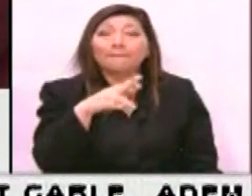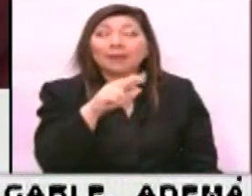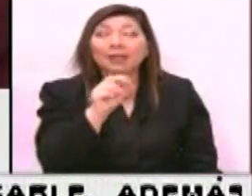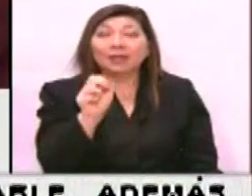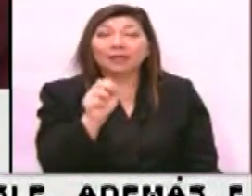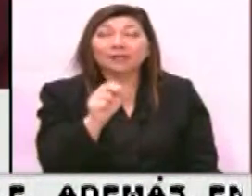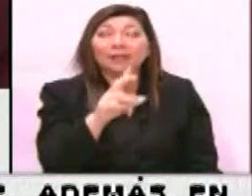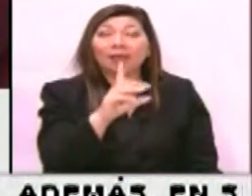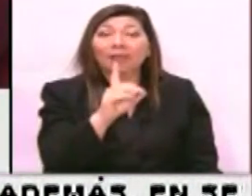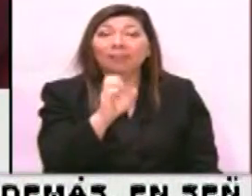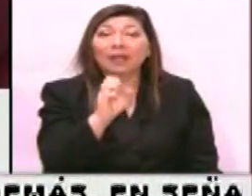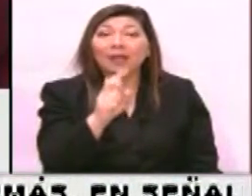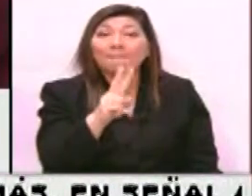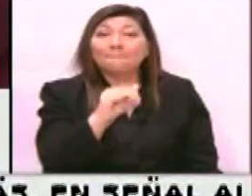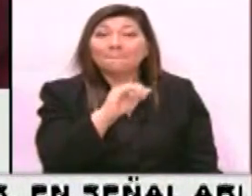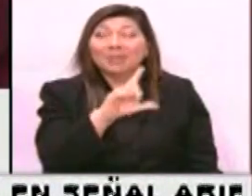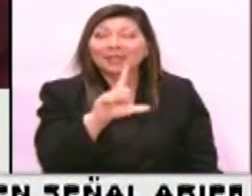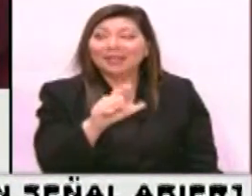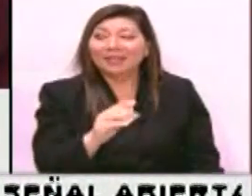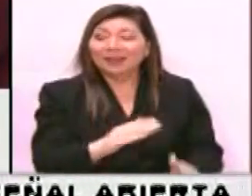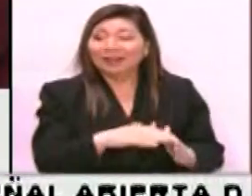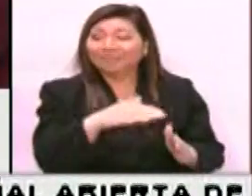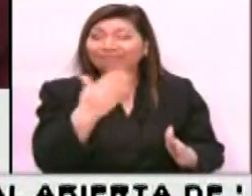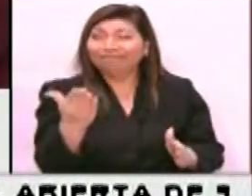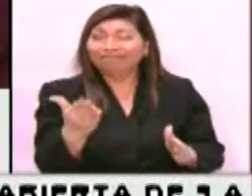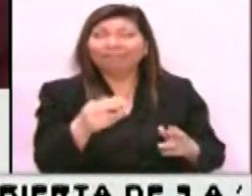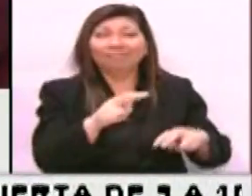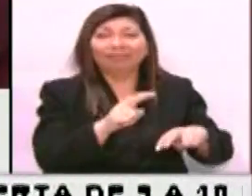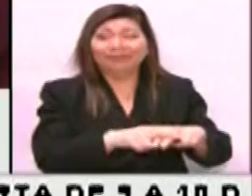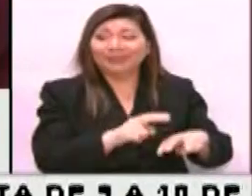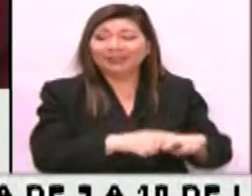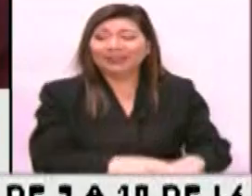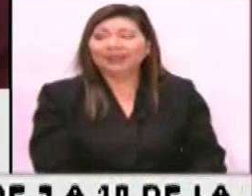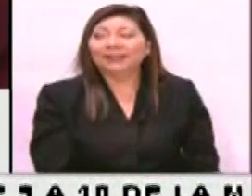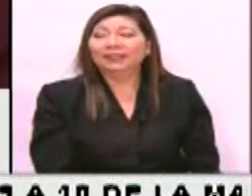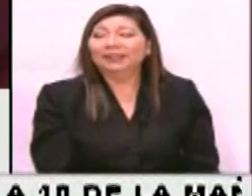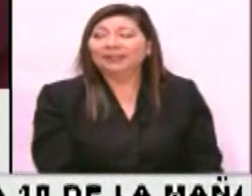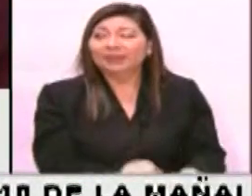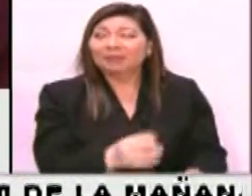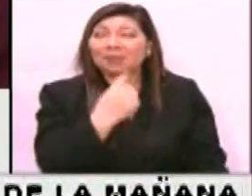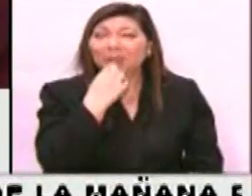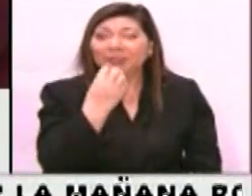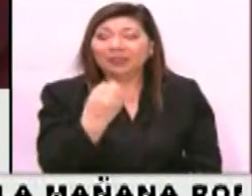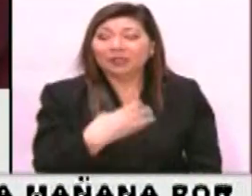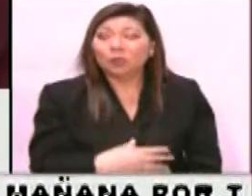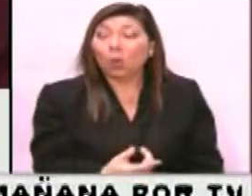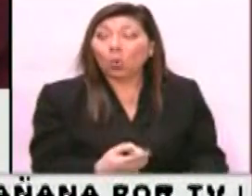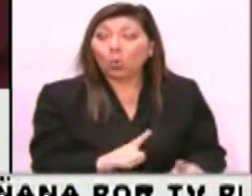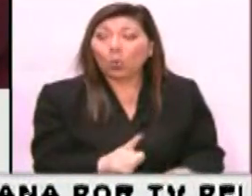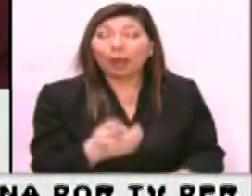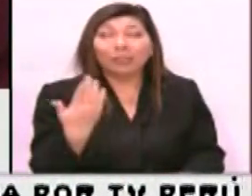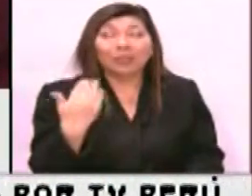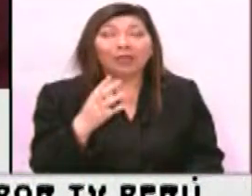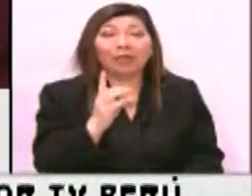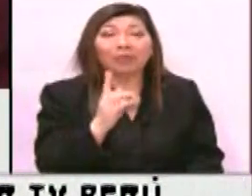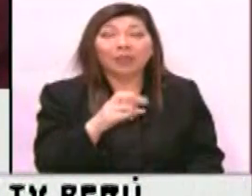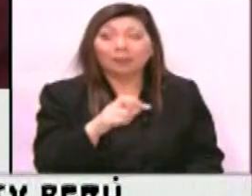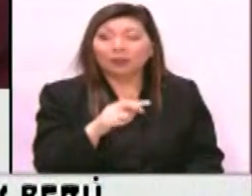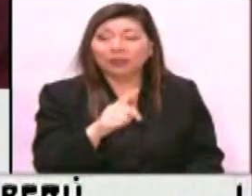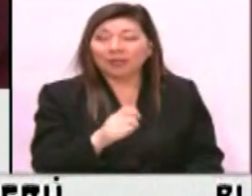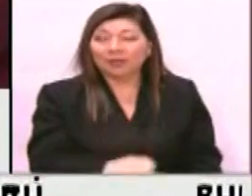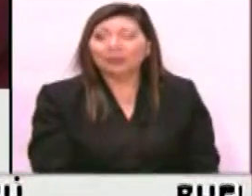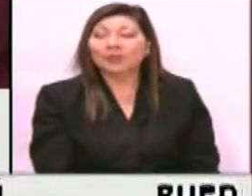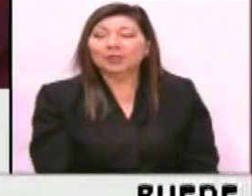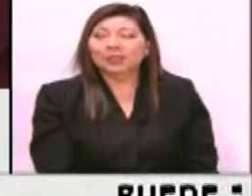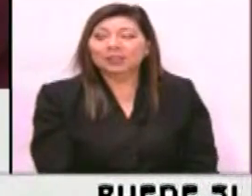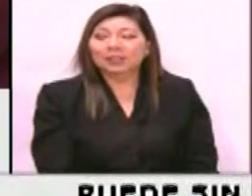que se sentaba junto a mí en el lado de atrás de esa bancada, siempre me decía, cuando fui diputado a los 33